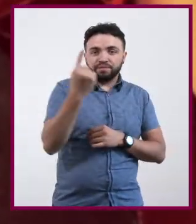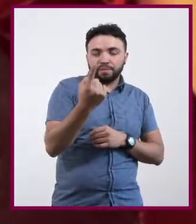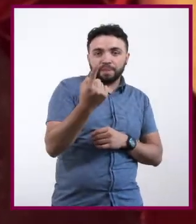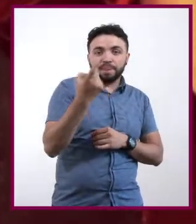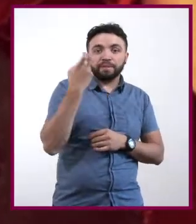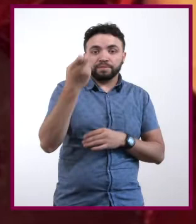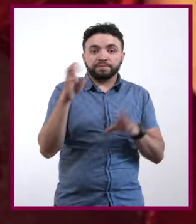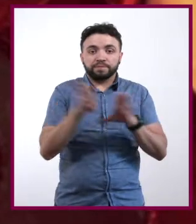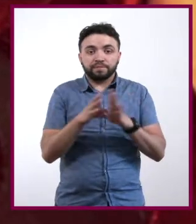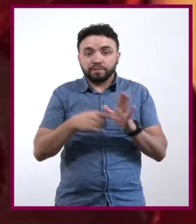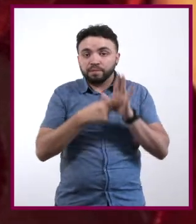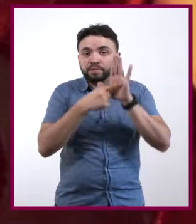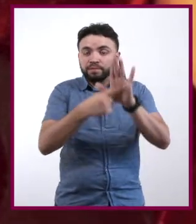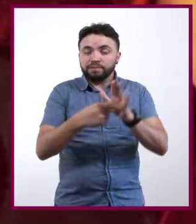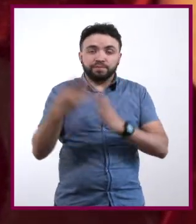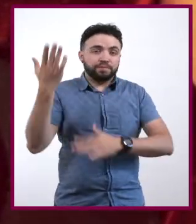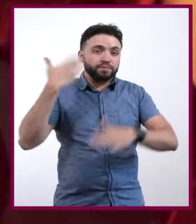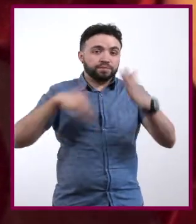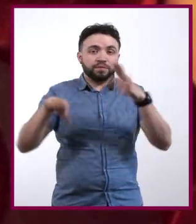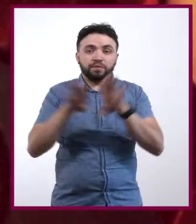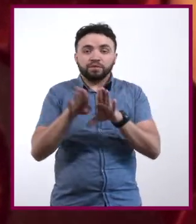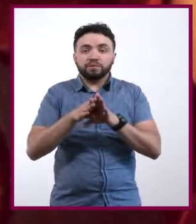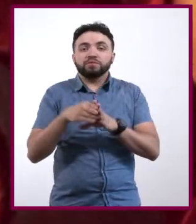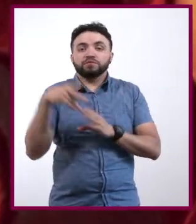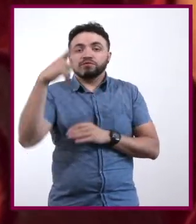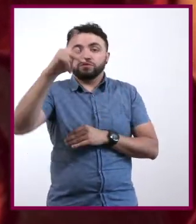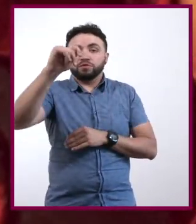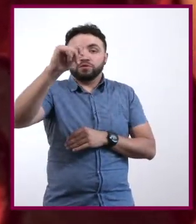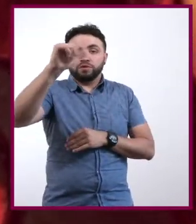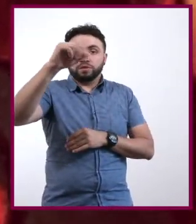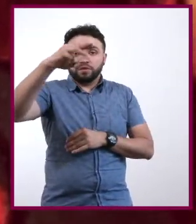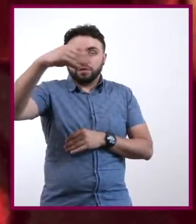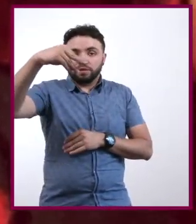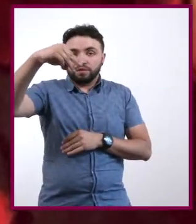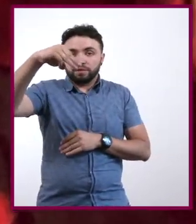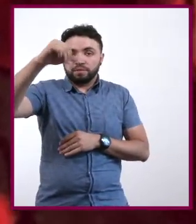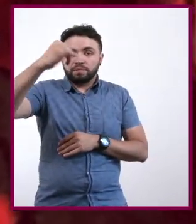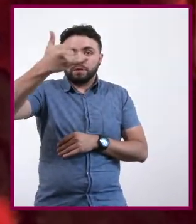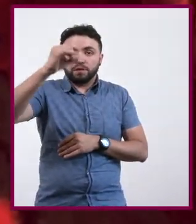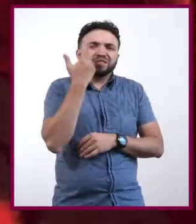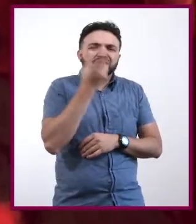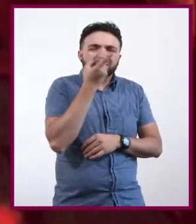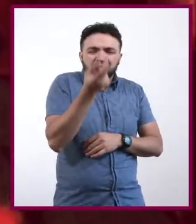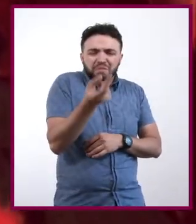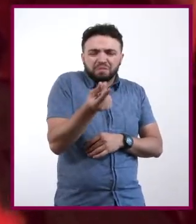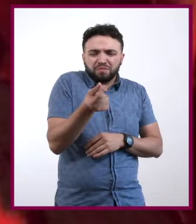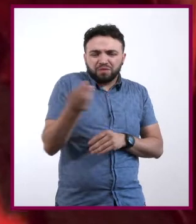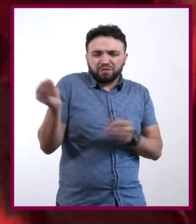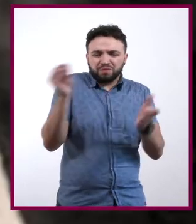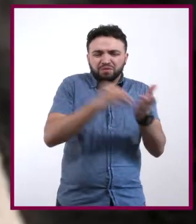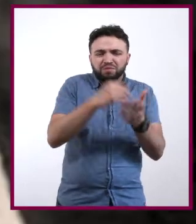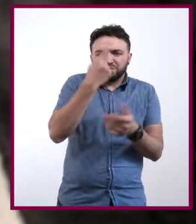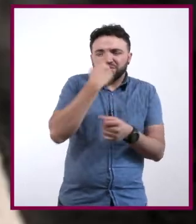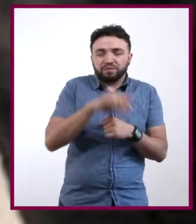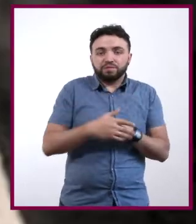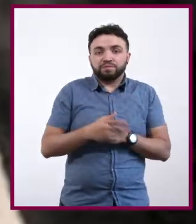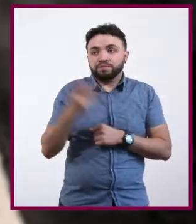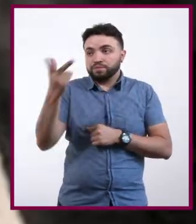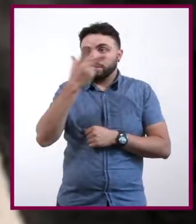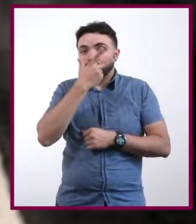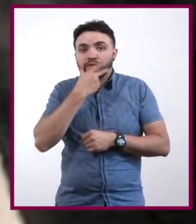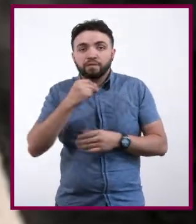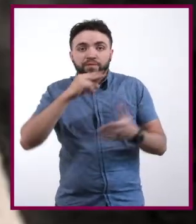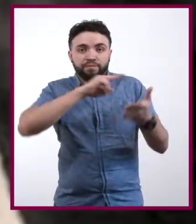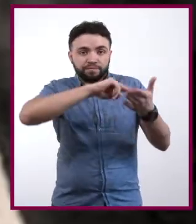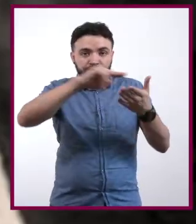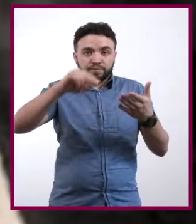es un referente no solo de la trayectoria de Tamayo, sino de todo el arte mexicano. Tamayo es un pintor de